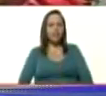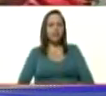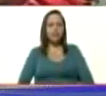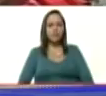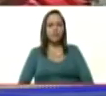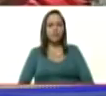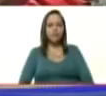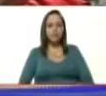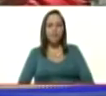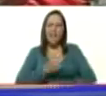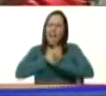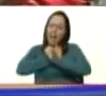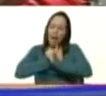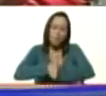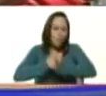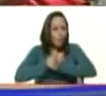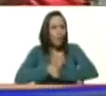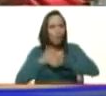dedicación, amor,